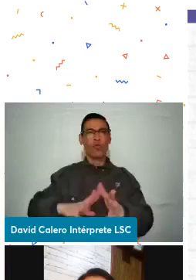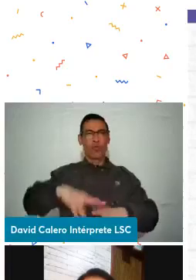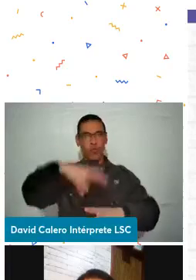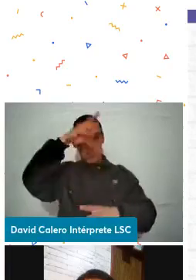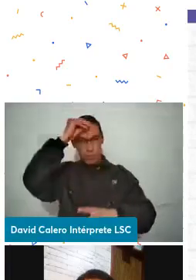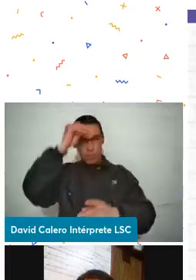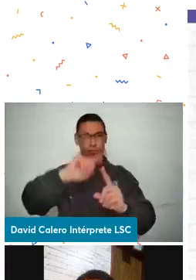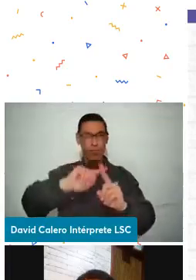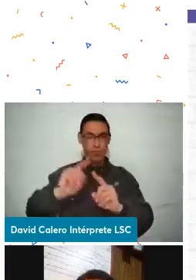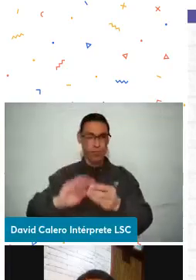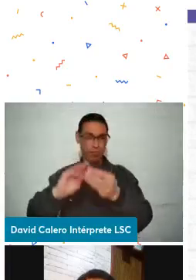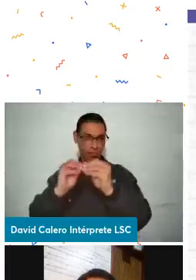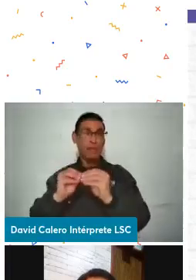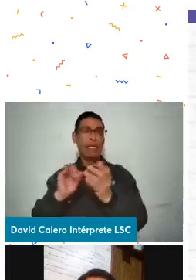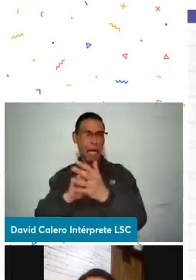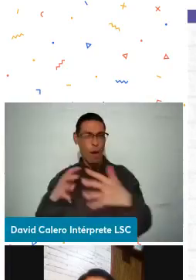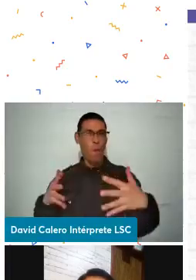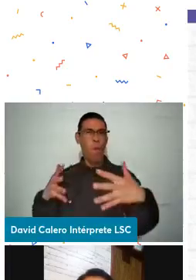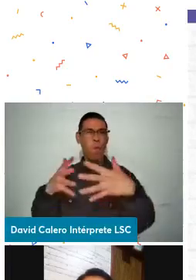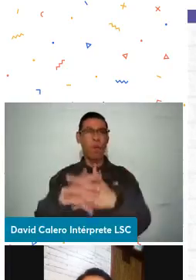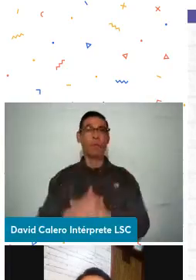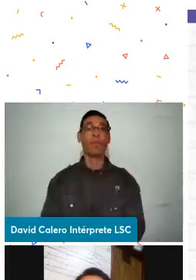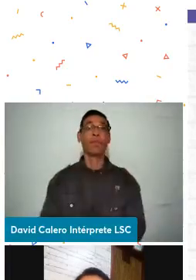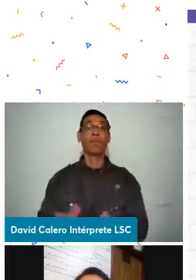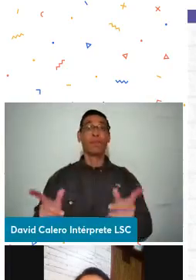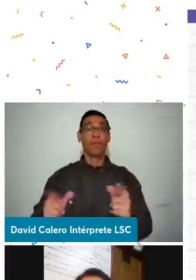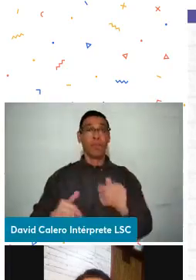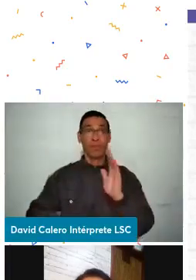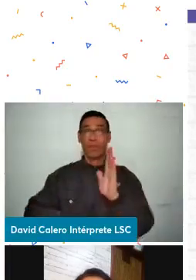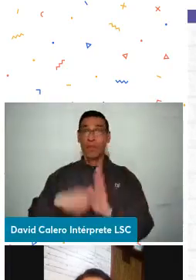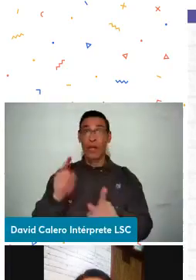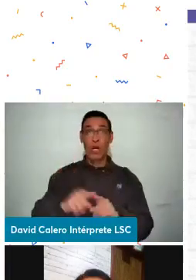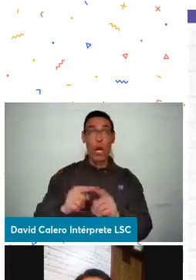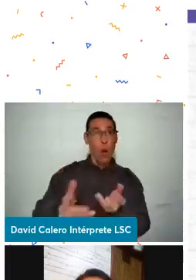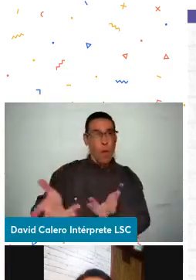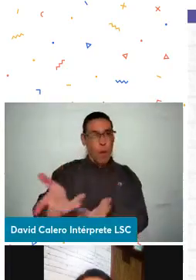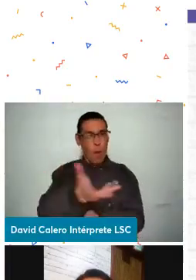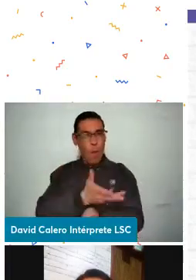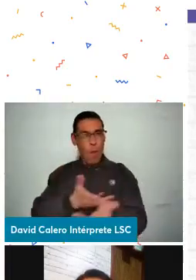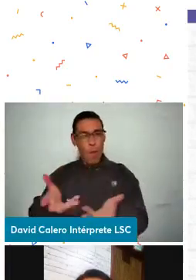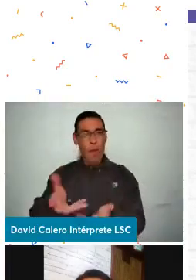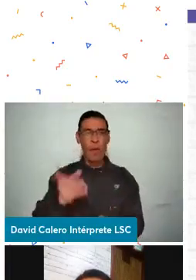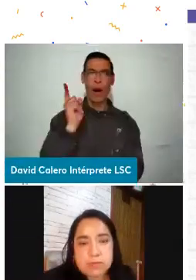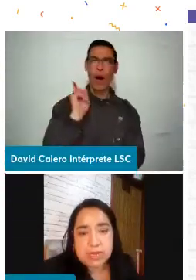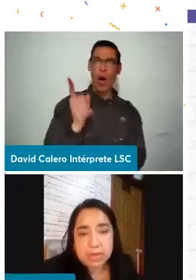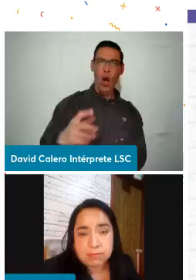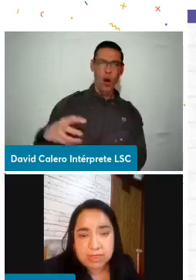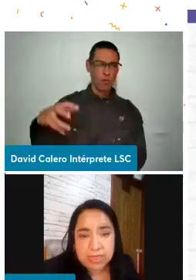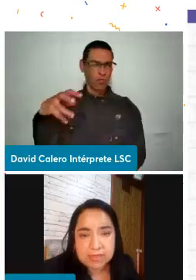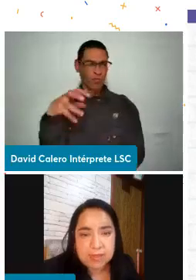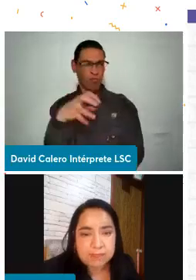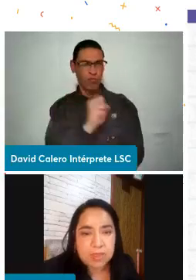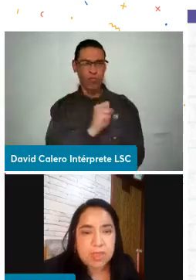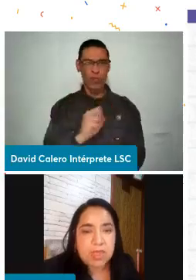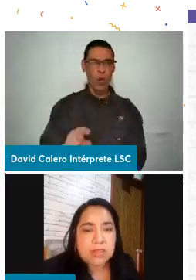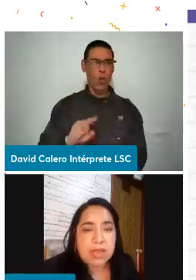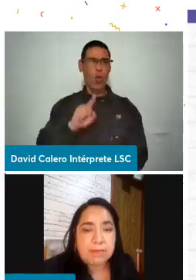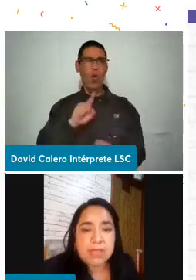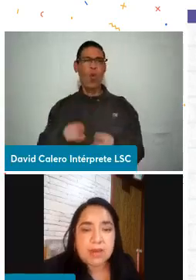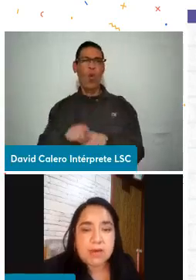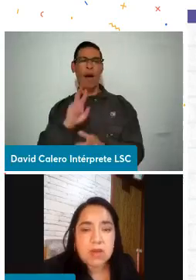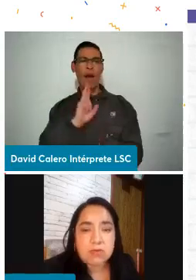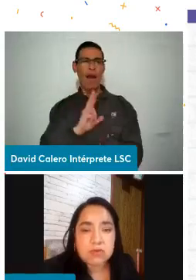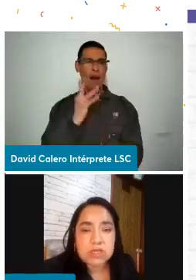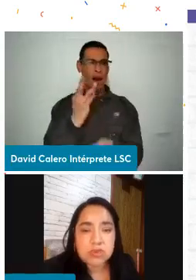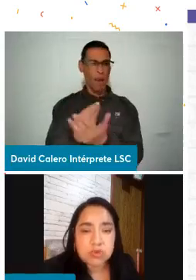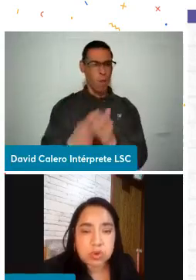una retroalimentación inmediata, ya que ven el resultado de las actividades de manera inmediata.